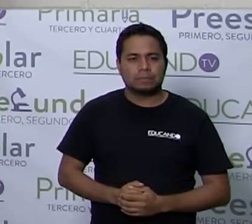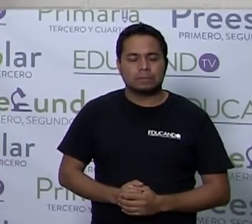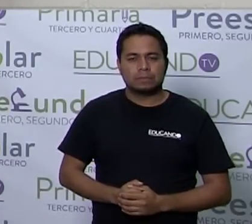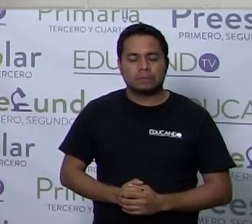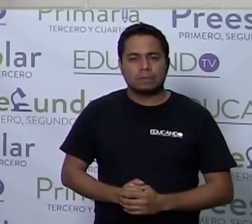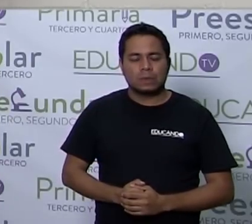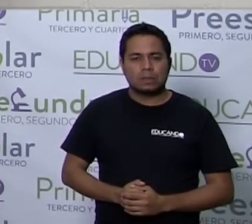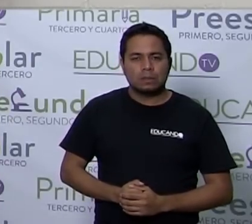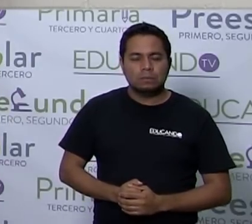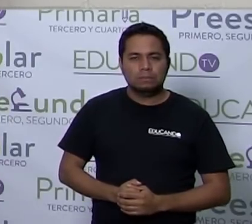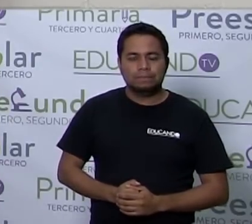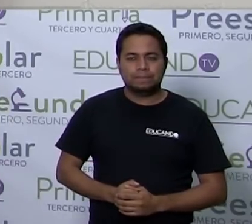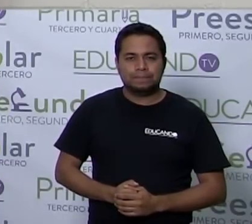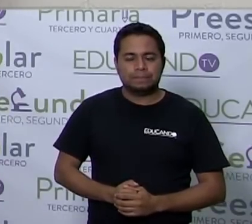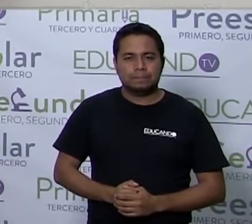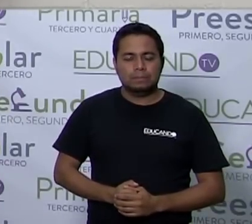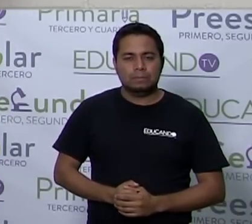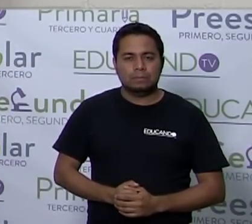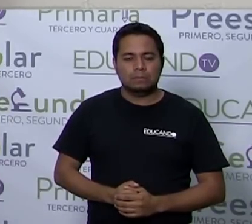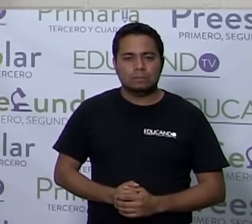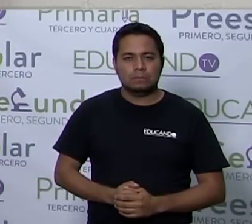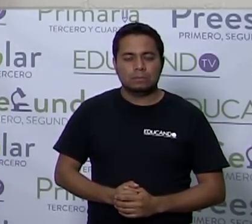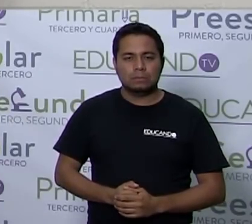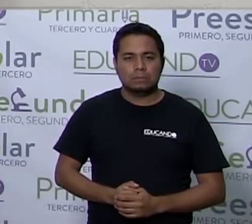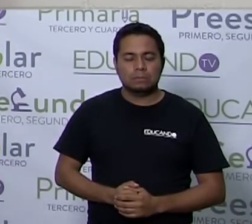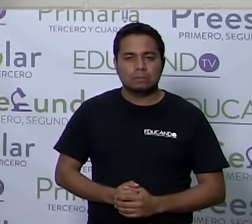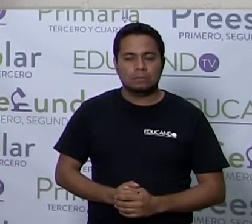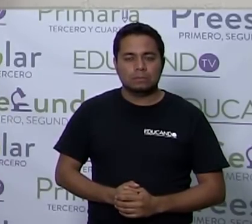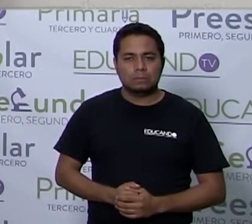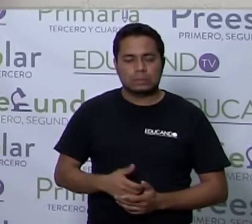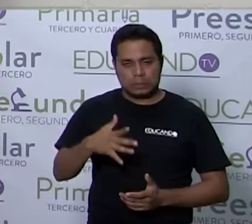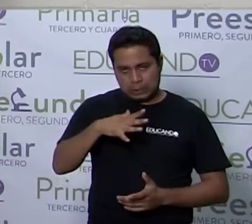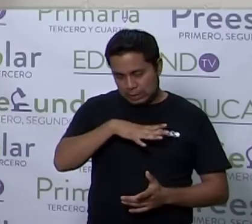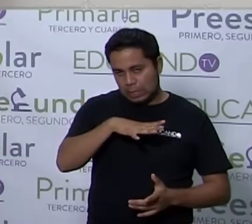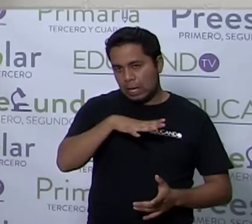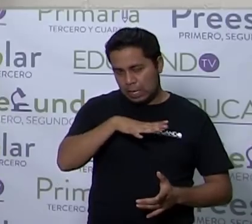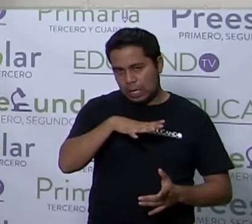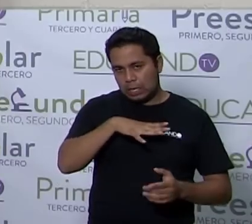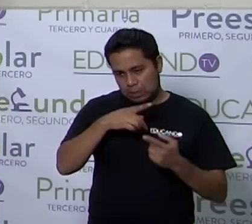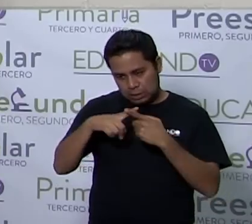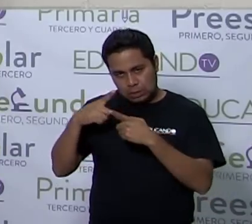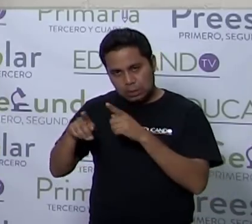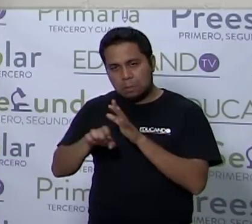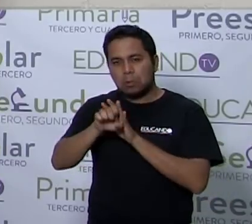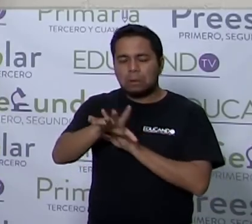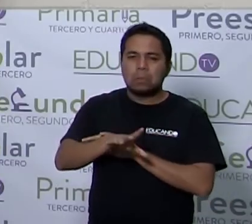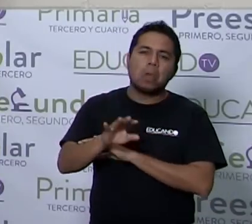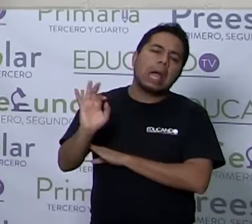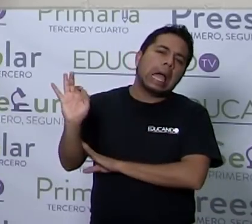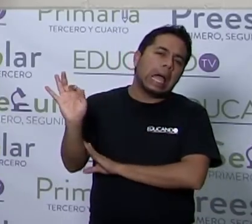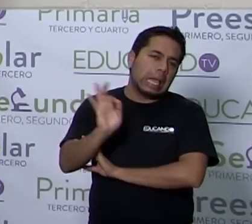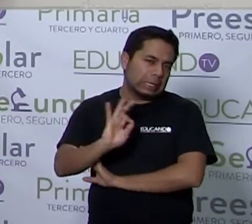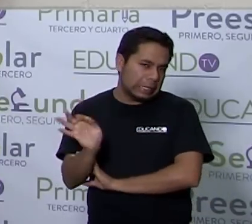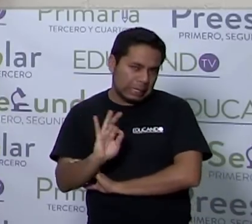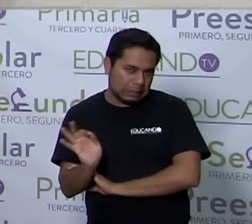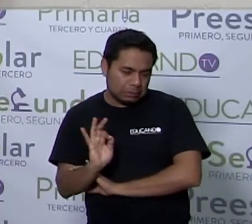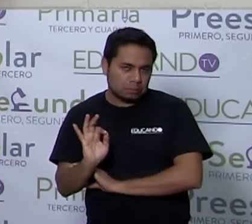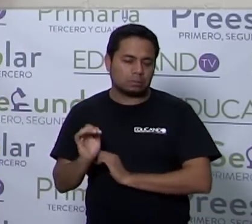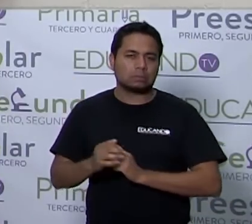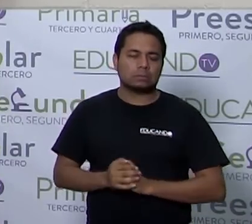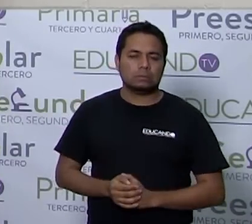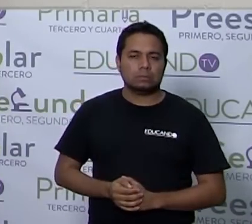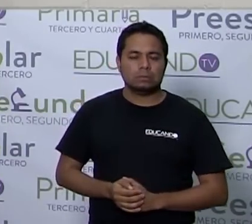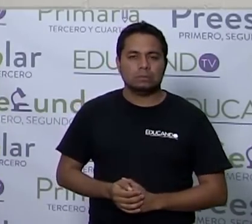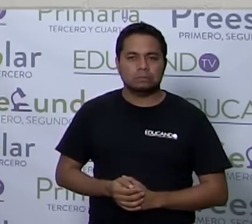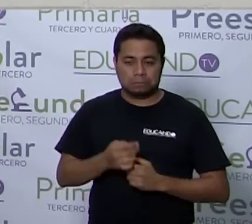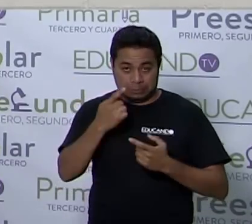¿sí? Encontramos entonces, por ejemplo, cuando decimos tal vez,